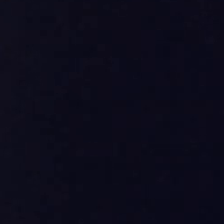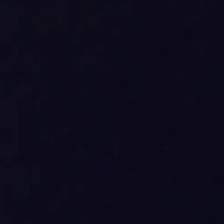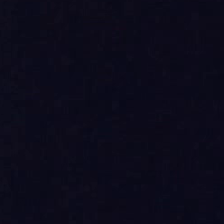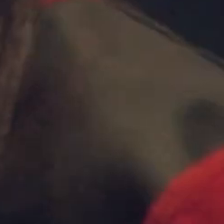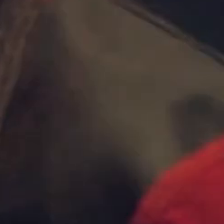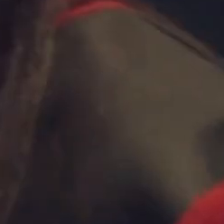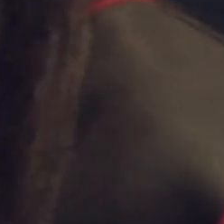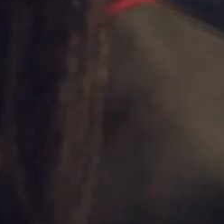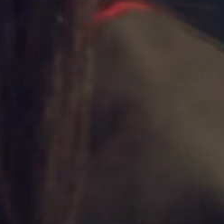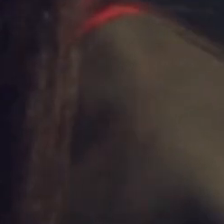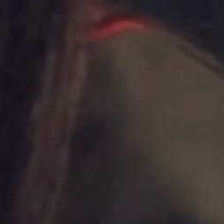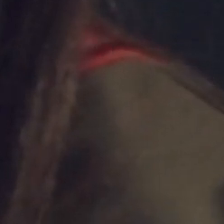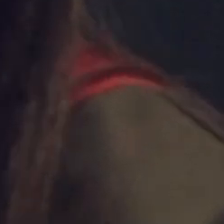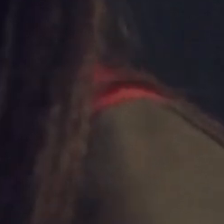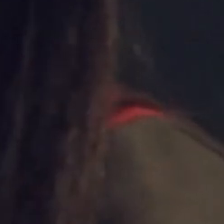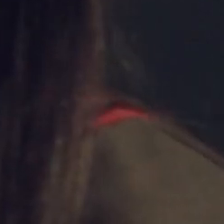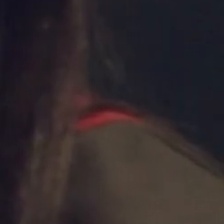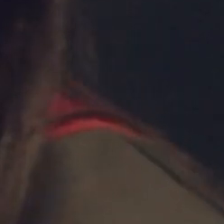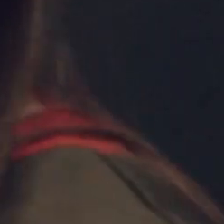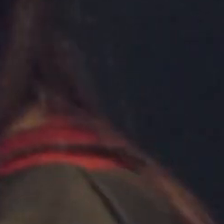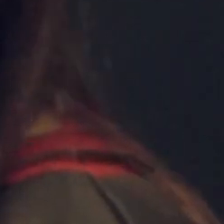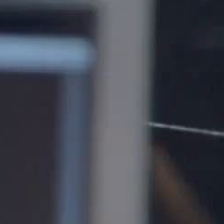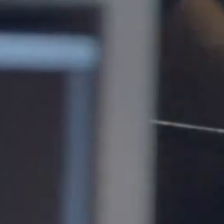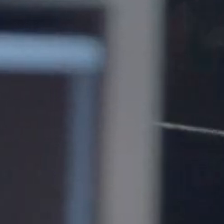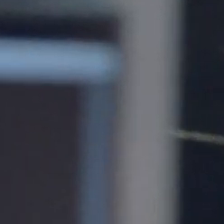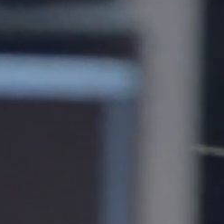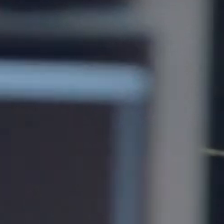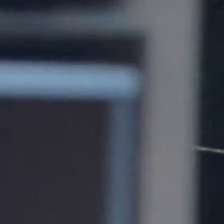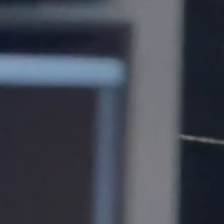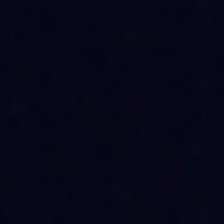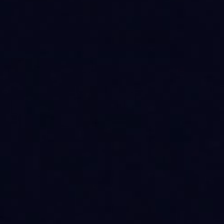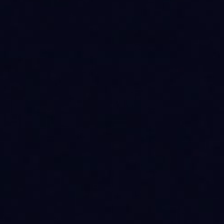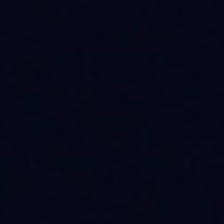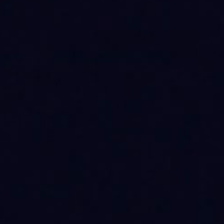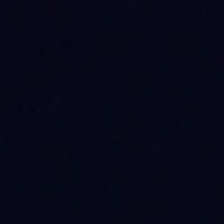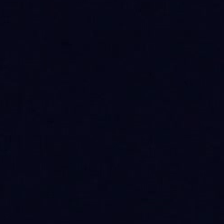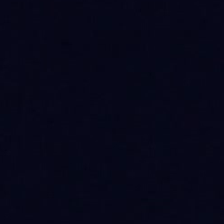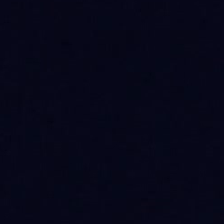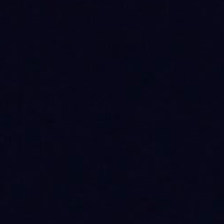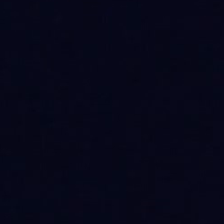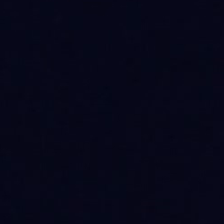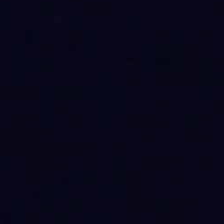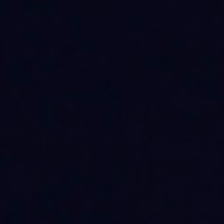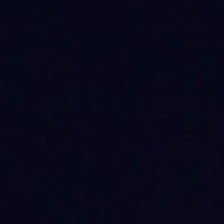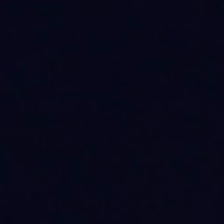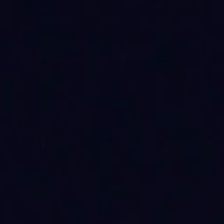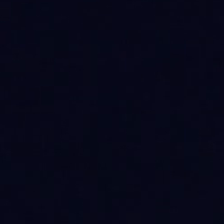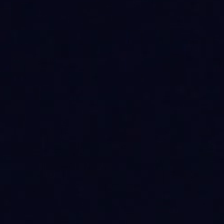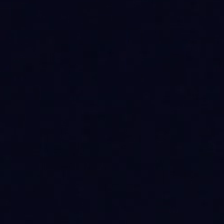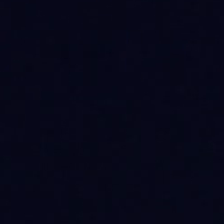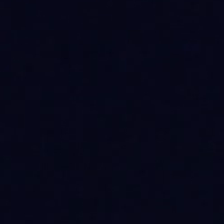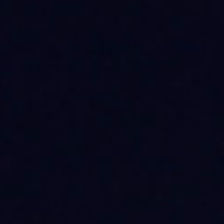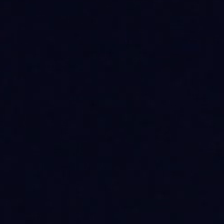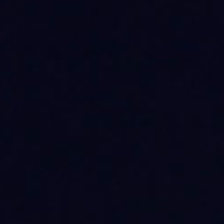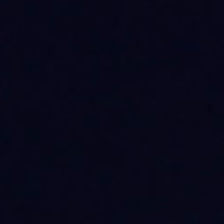la verdad. Cuando me veo en tus ojos, todo parece girar. Muy bien, muy bien. Estamos aquí en una tarde cualquiera. Gente